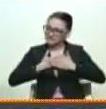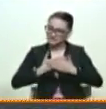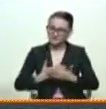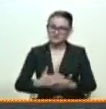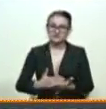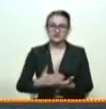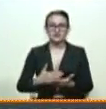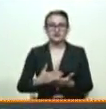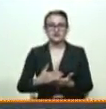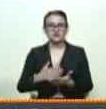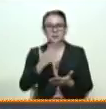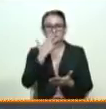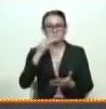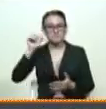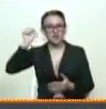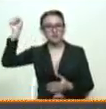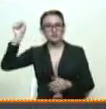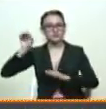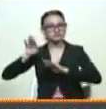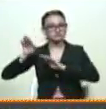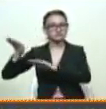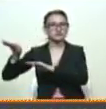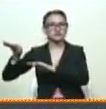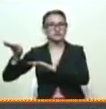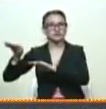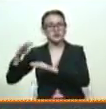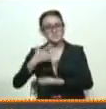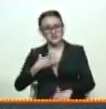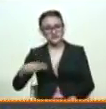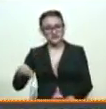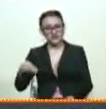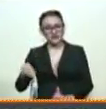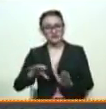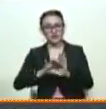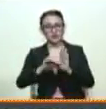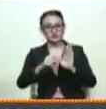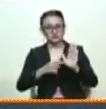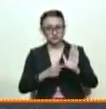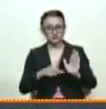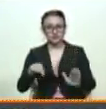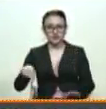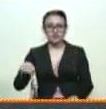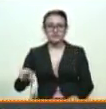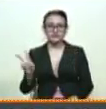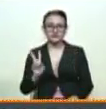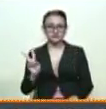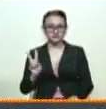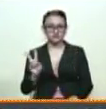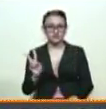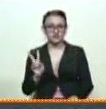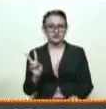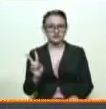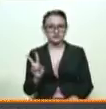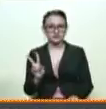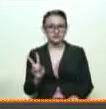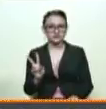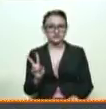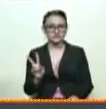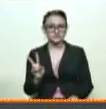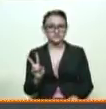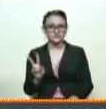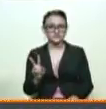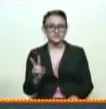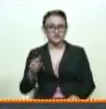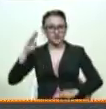al ciudadano Nicolás Maduro Moros, presidente constitucional de la República Bolivariana de Venezuela,